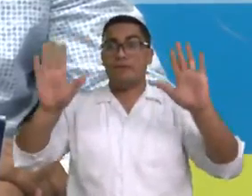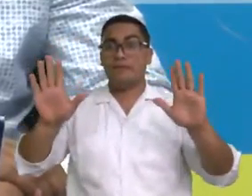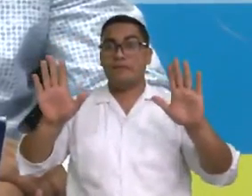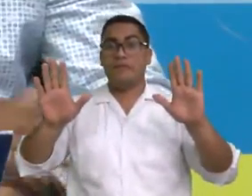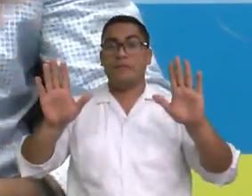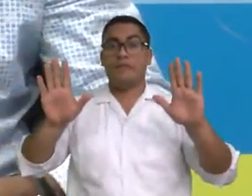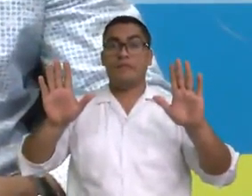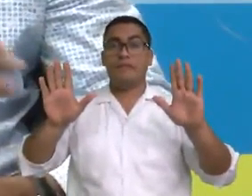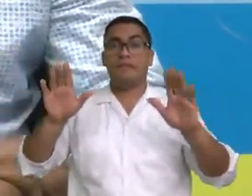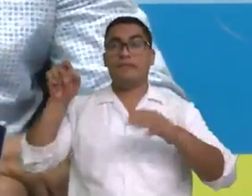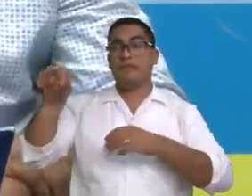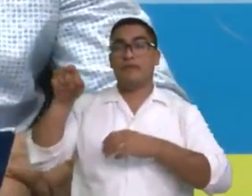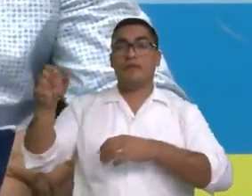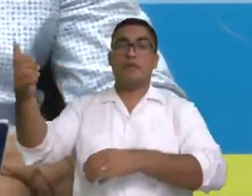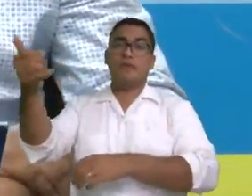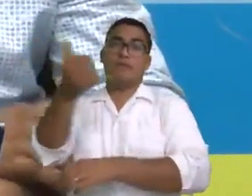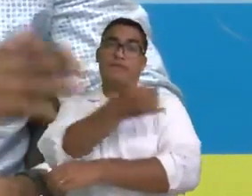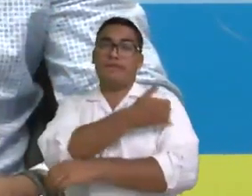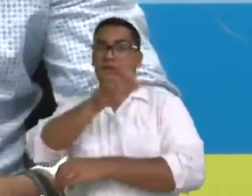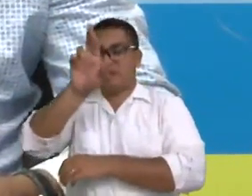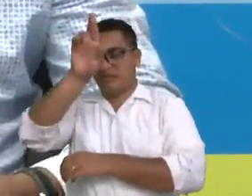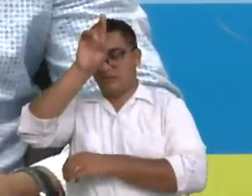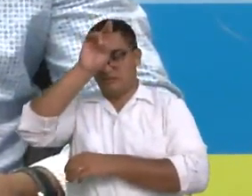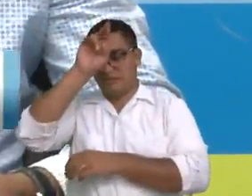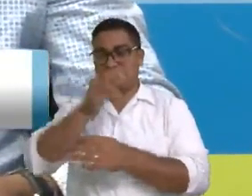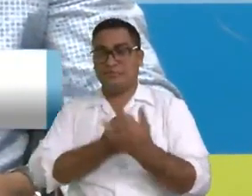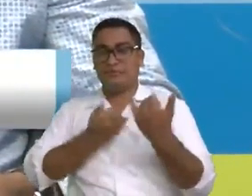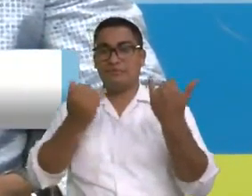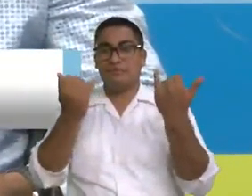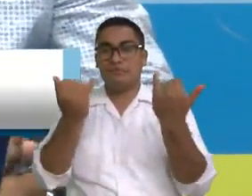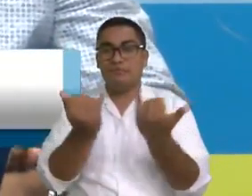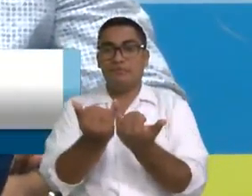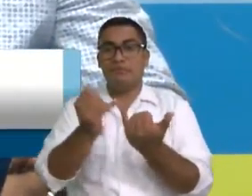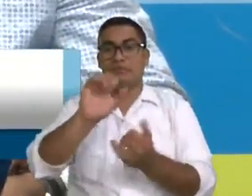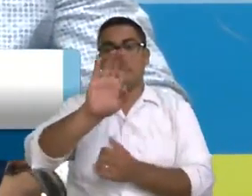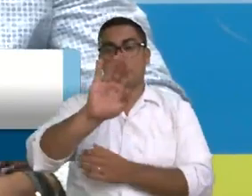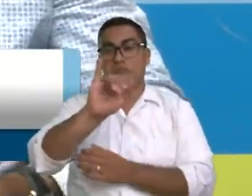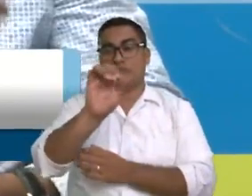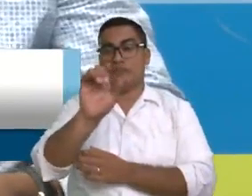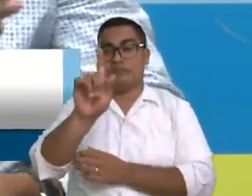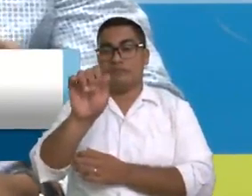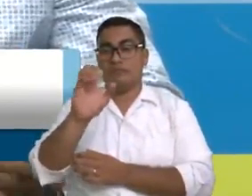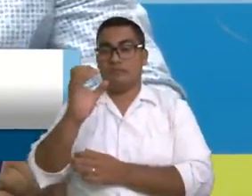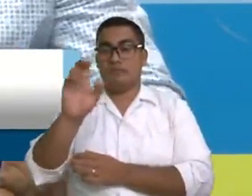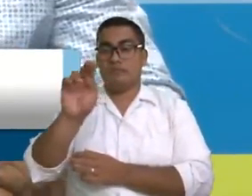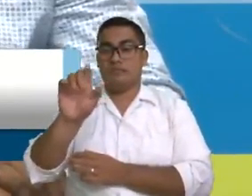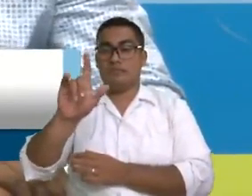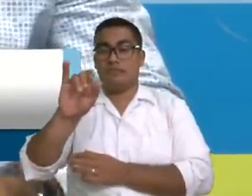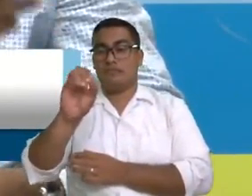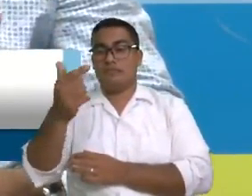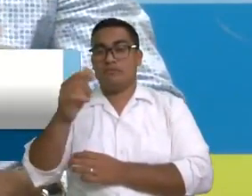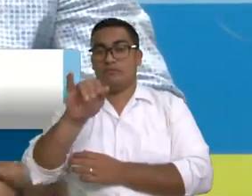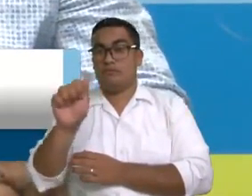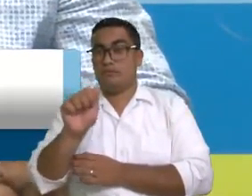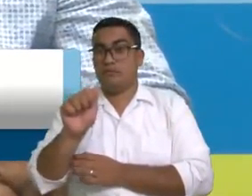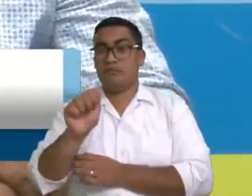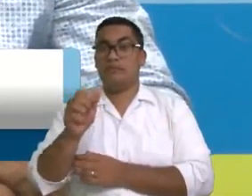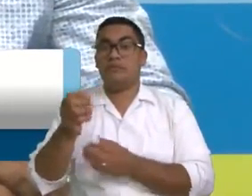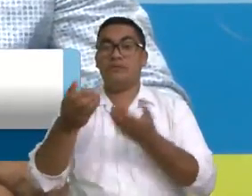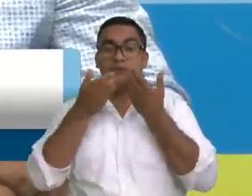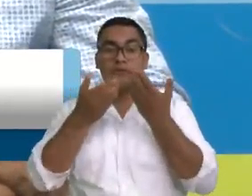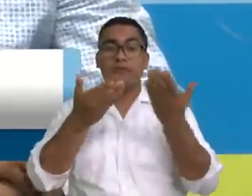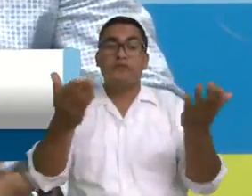planta ruso, la planta de vacunas o el Instituto de Biotecnología Latinoamericano Mechnikov anunció que en